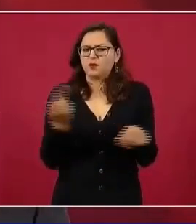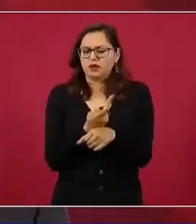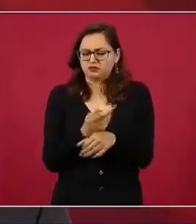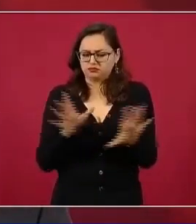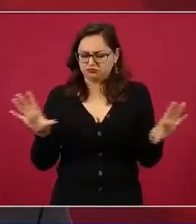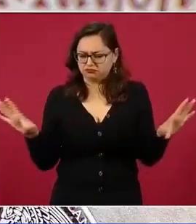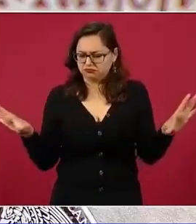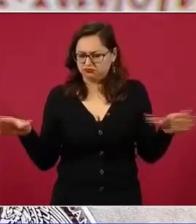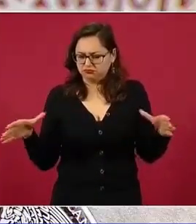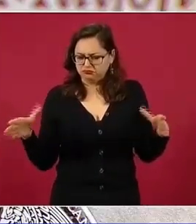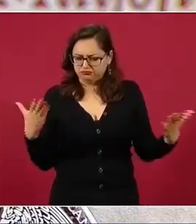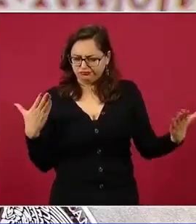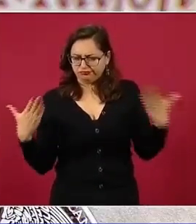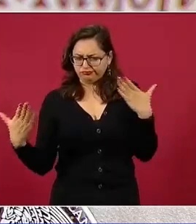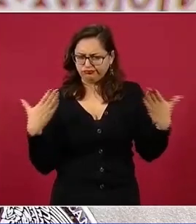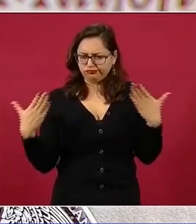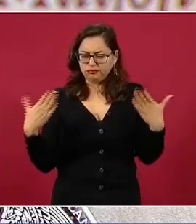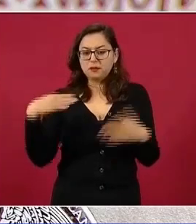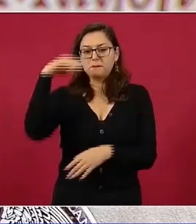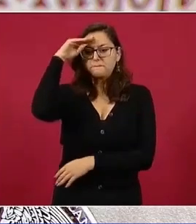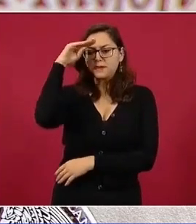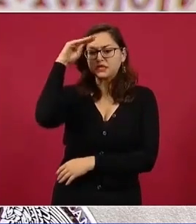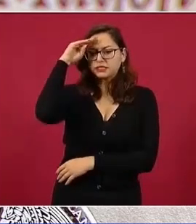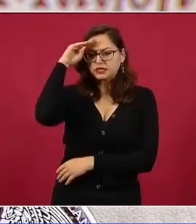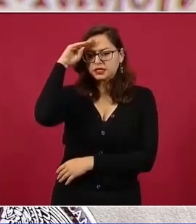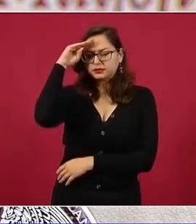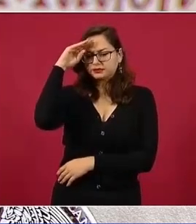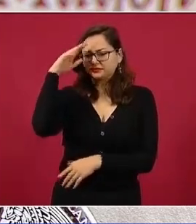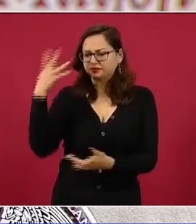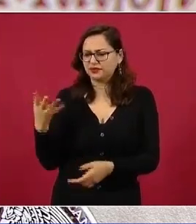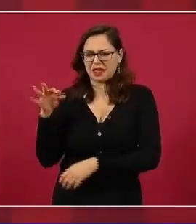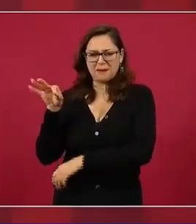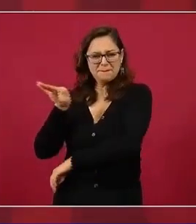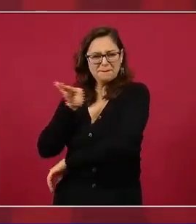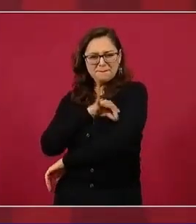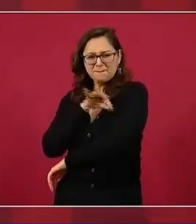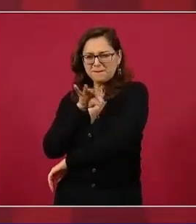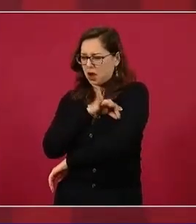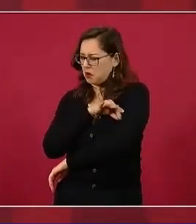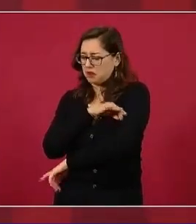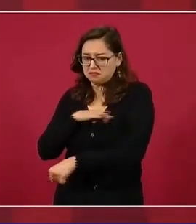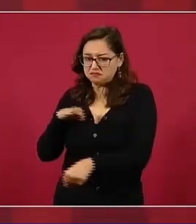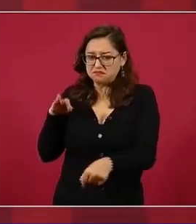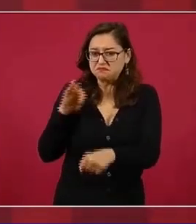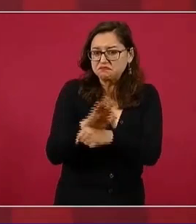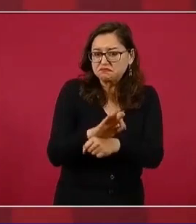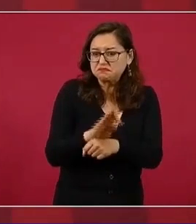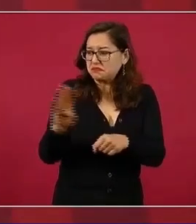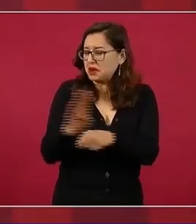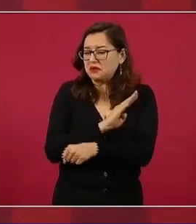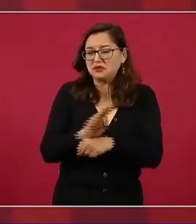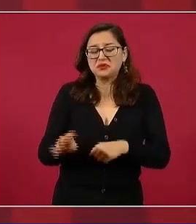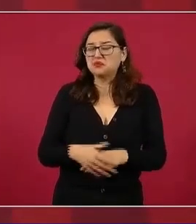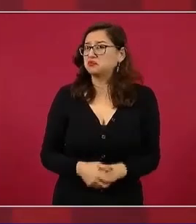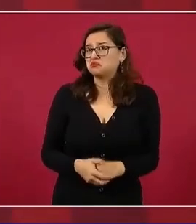colectiva, uno puede identificar que la utilidad de la vacuna es muy baja, porque la gran mayoría de